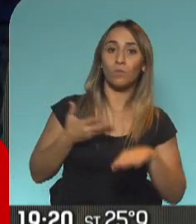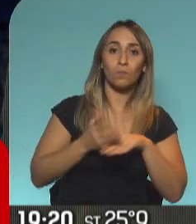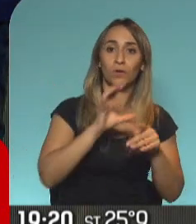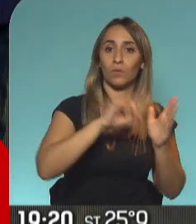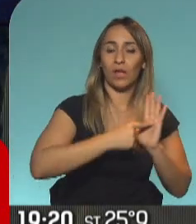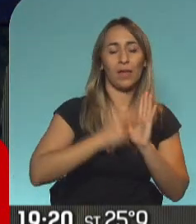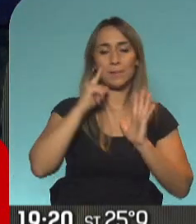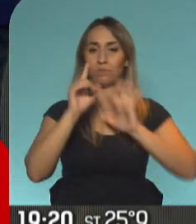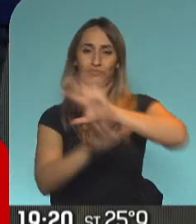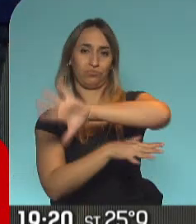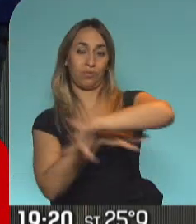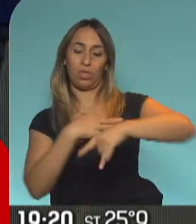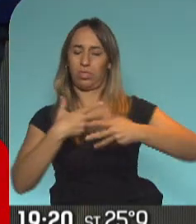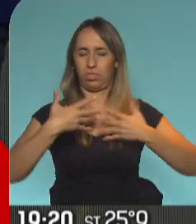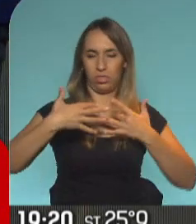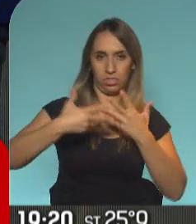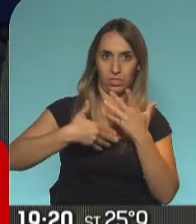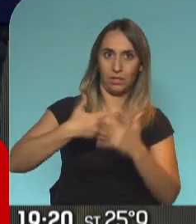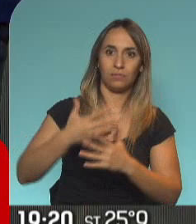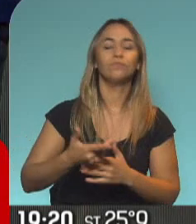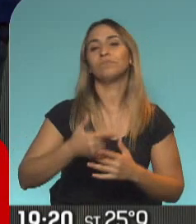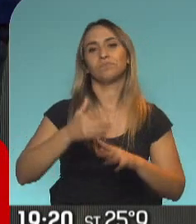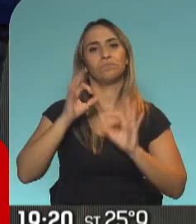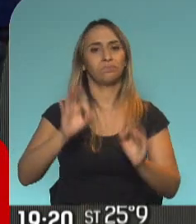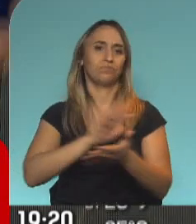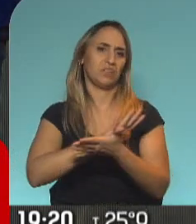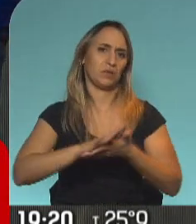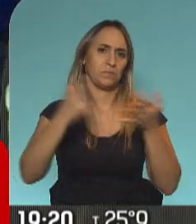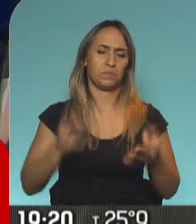Todo se enredó, tuvimos que llegar al día de hoy para entender efectivamente qué es lo que había pasado. Completo, Nico, gracias.